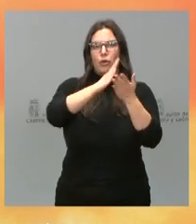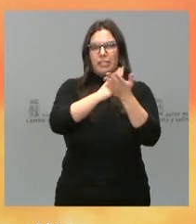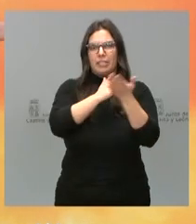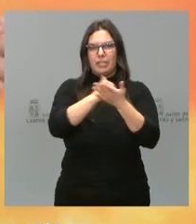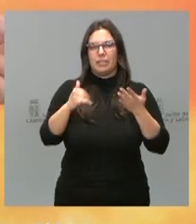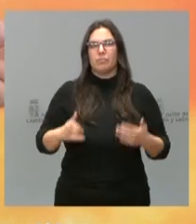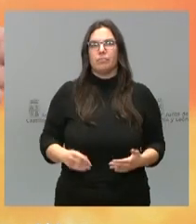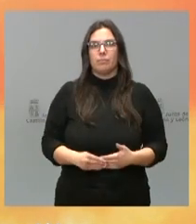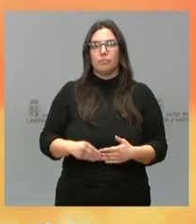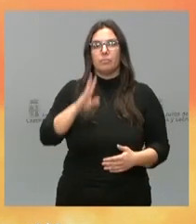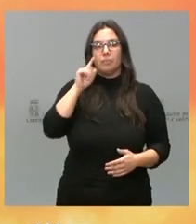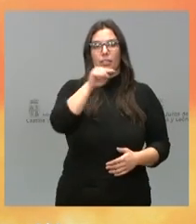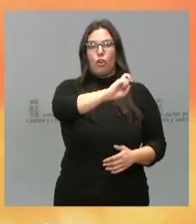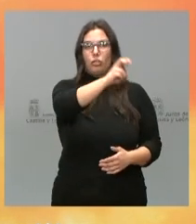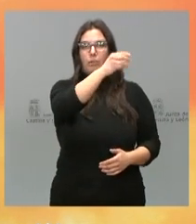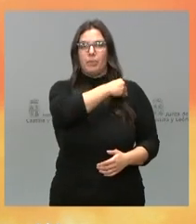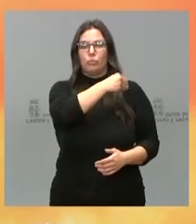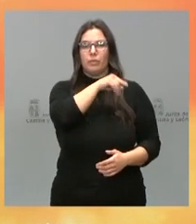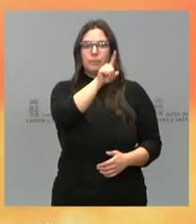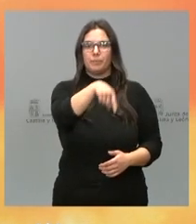creo que aquí hay otra